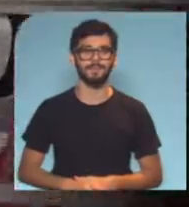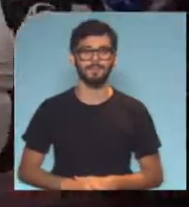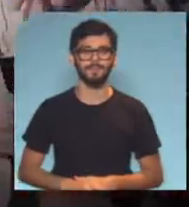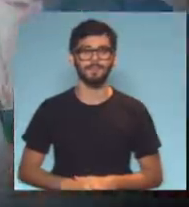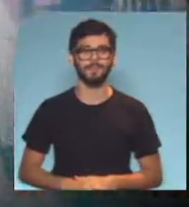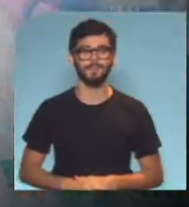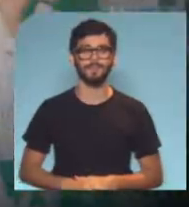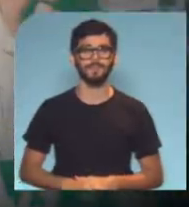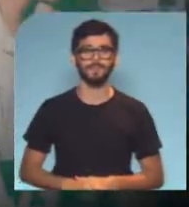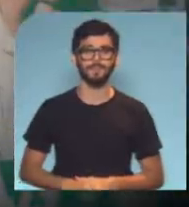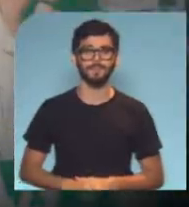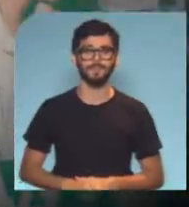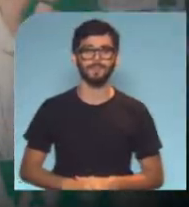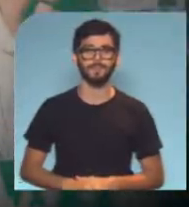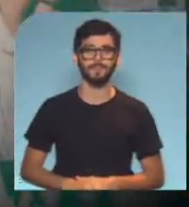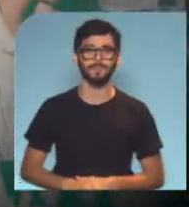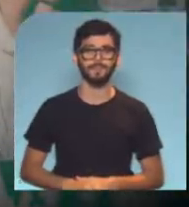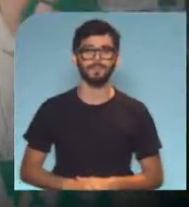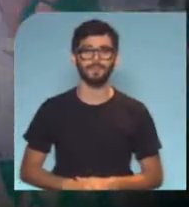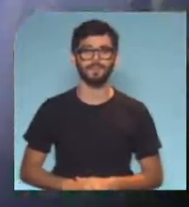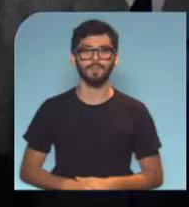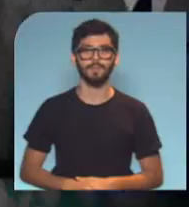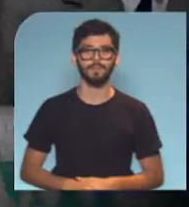sueño de la vida y de la historia,